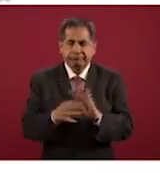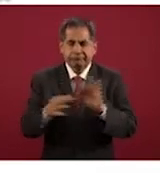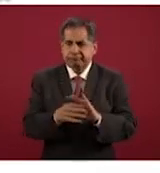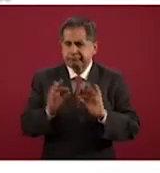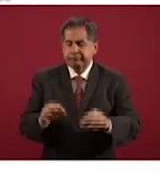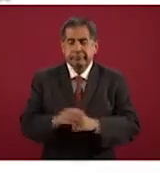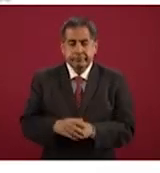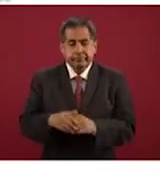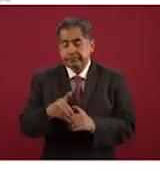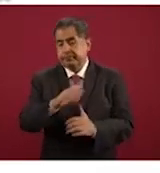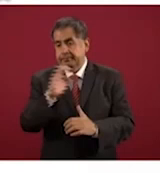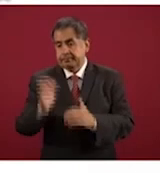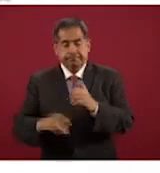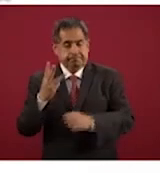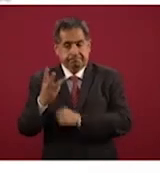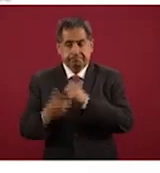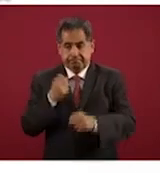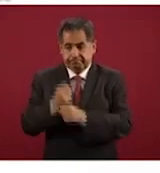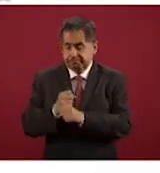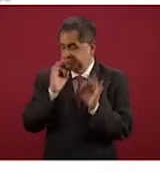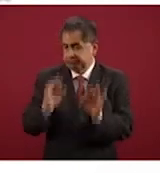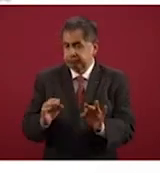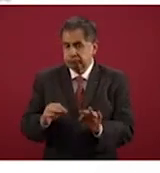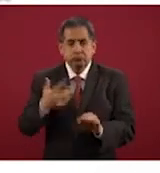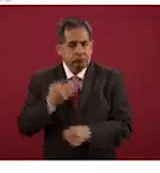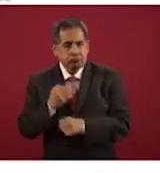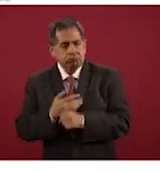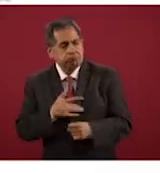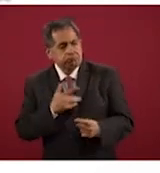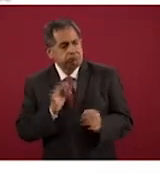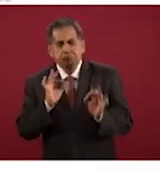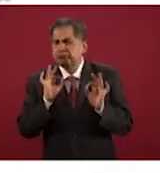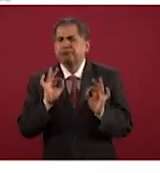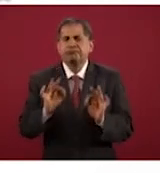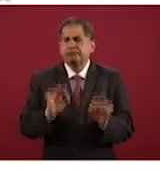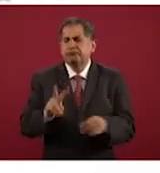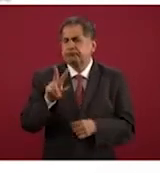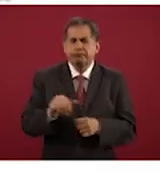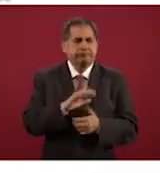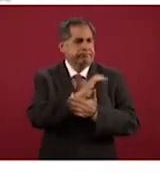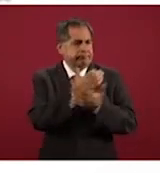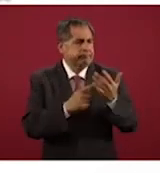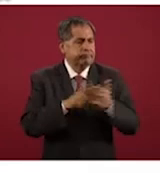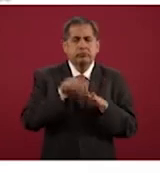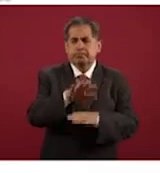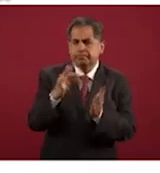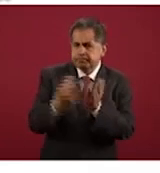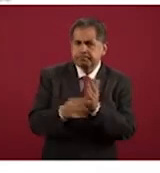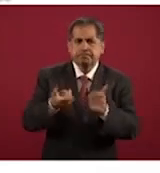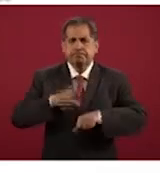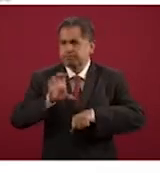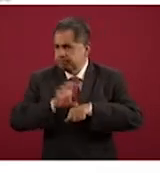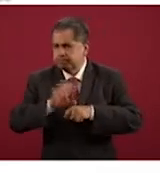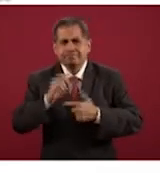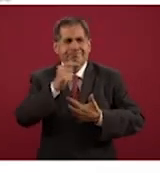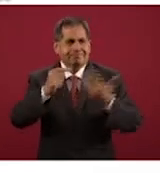tres años y entonces vamos de acuerdo las licitaciones correspondientes a cero concreto etcétera entonces este es